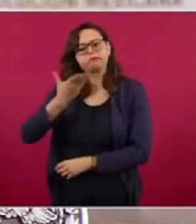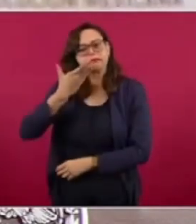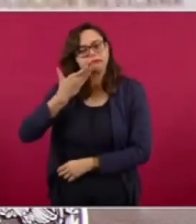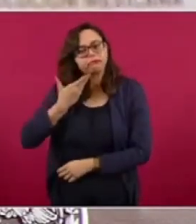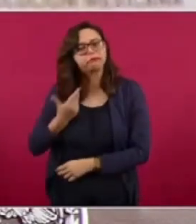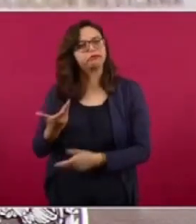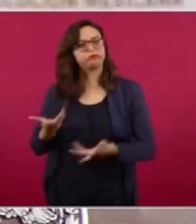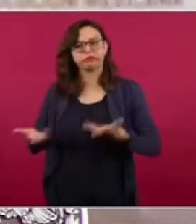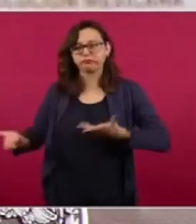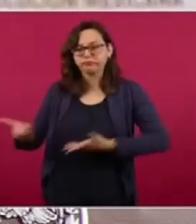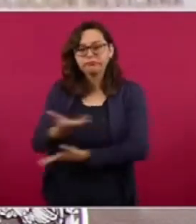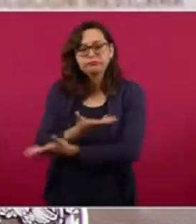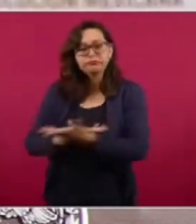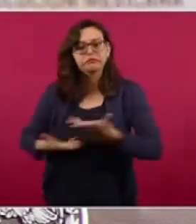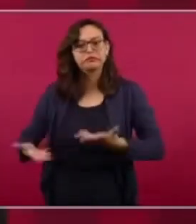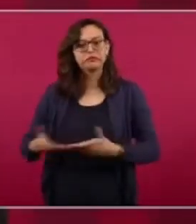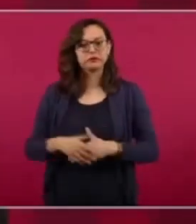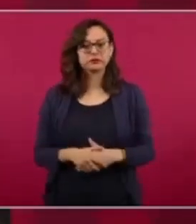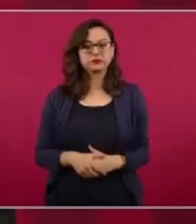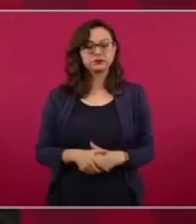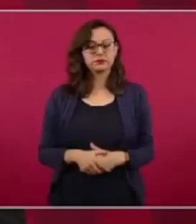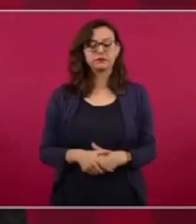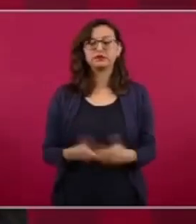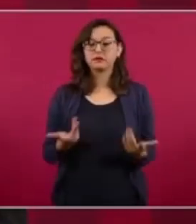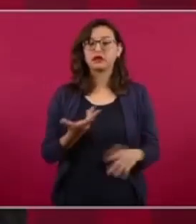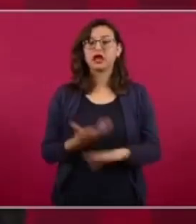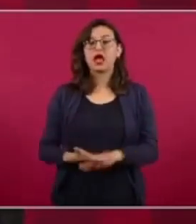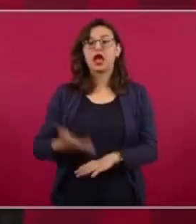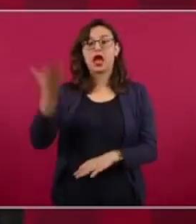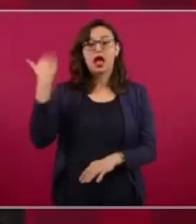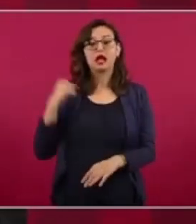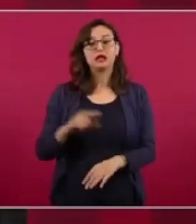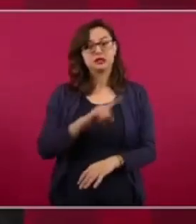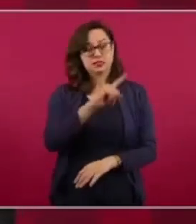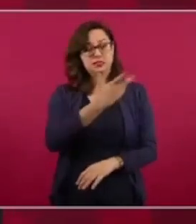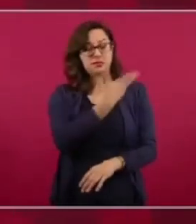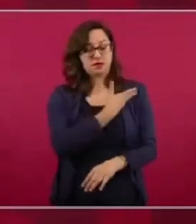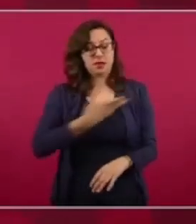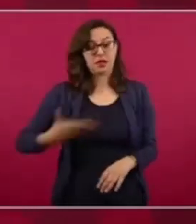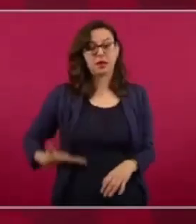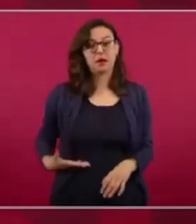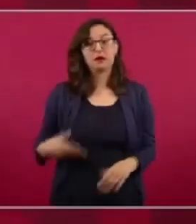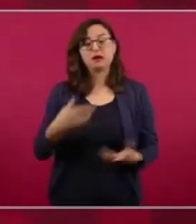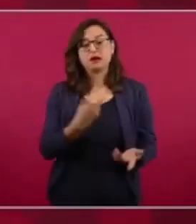tiempo hubo un presidente en Estados Unidos, Franklin Delano Roosevelt.